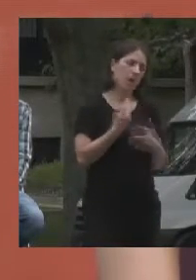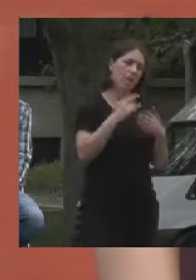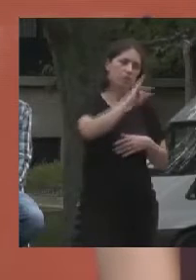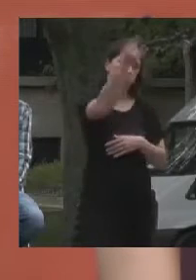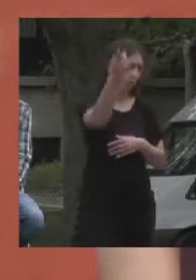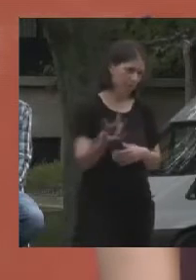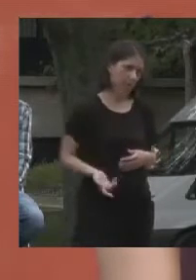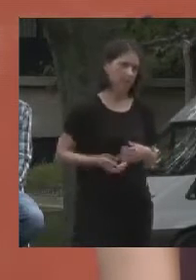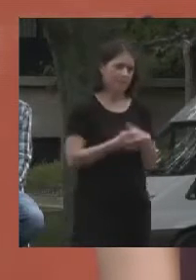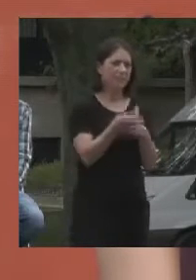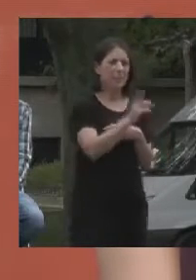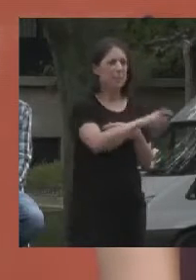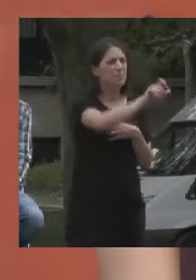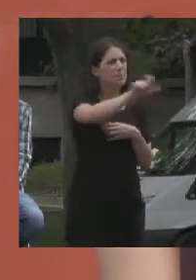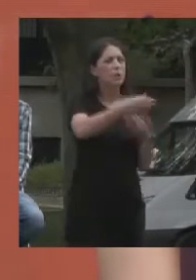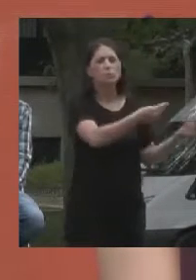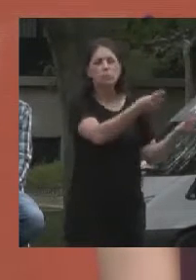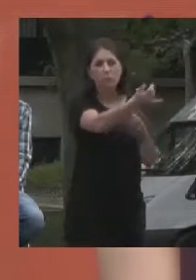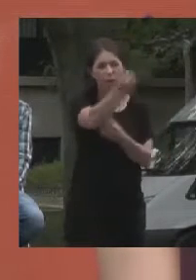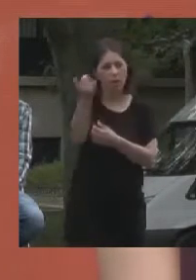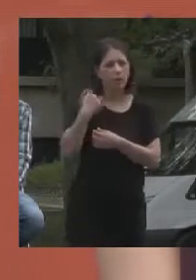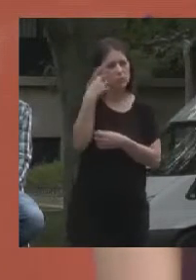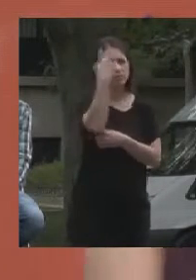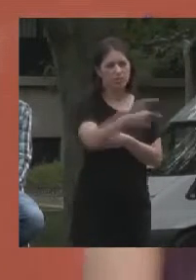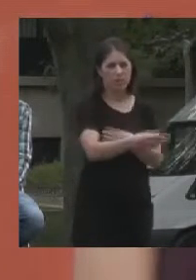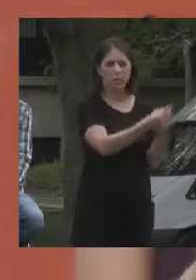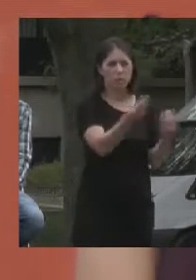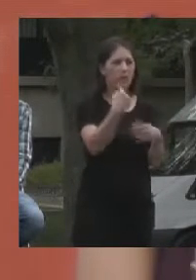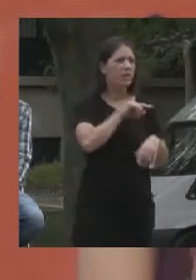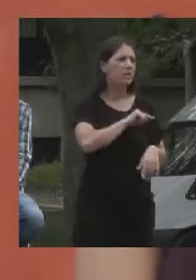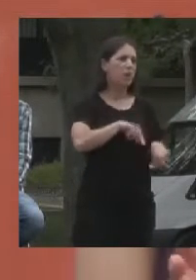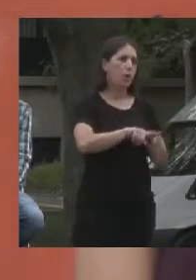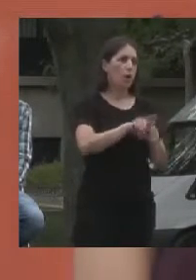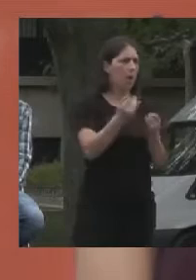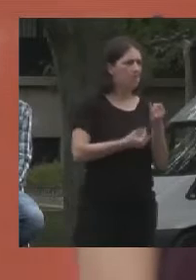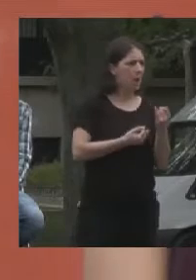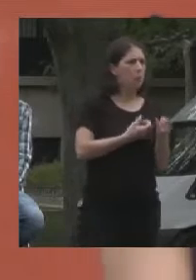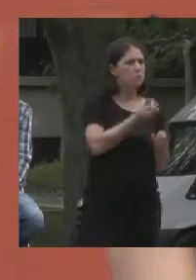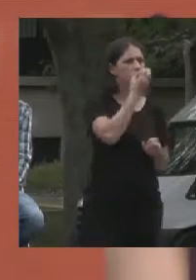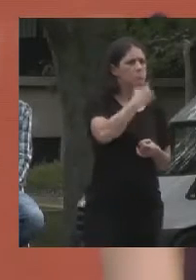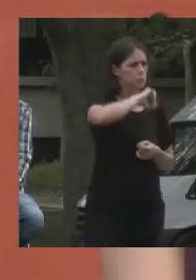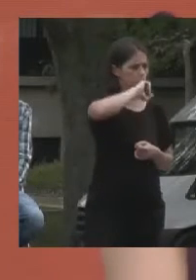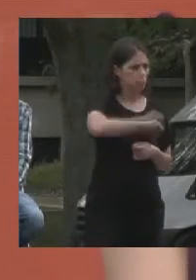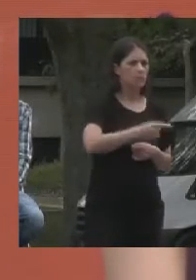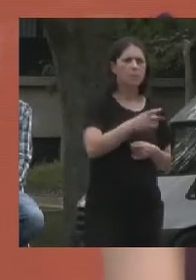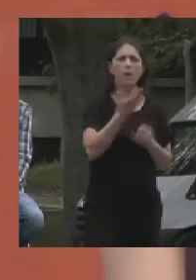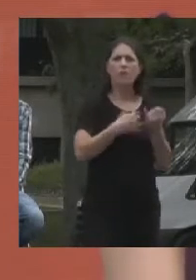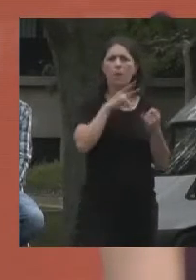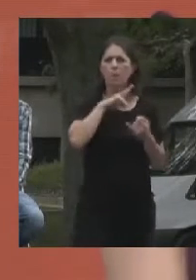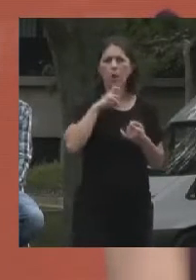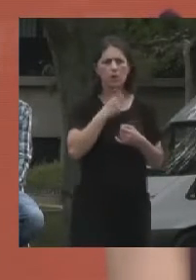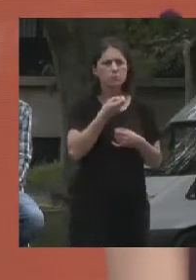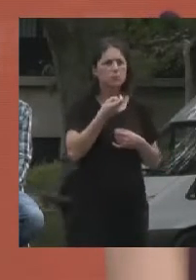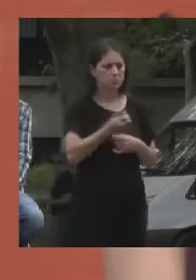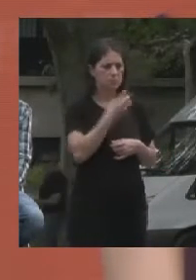gracias. Hai moita xente, eu sei ben, que se sinte socialista, defendendo os valores do